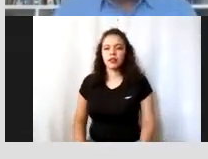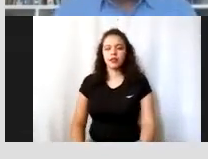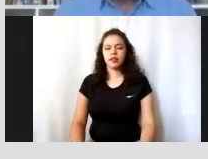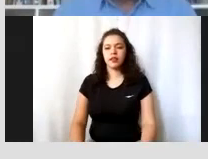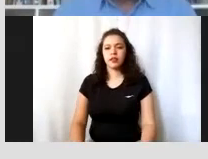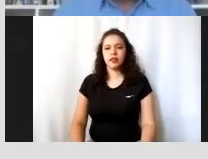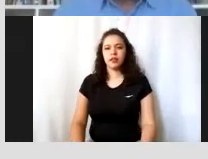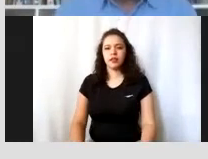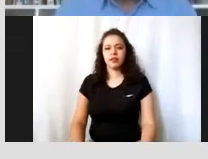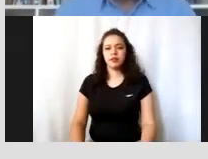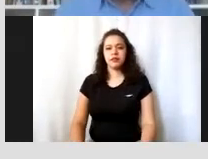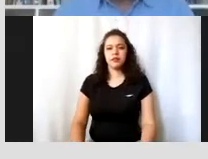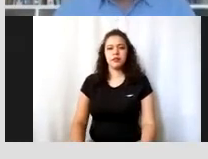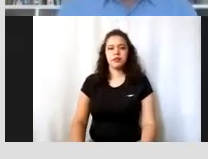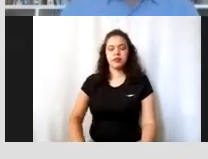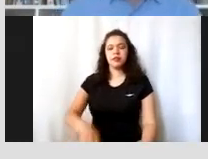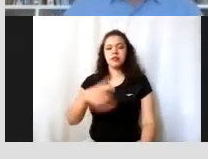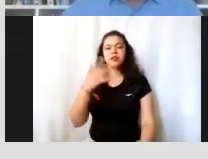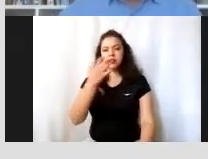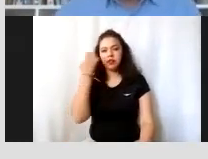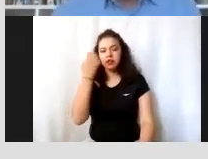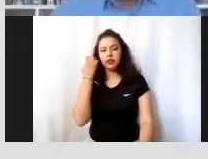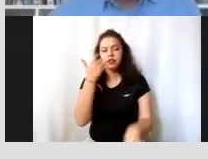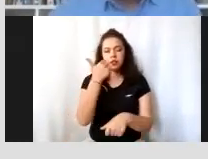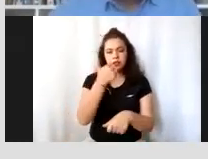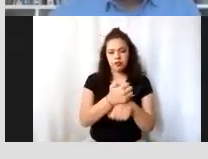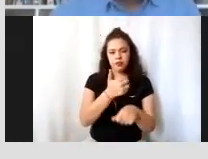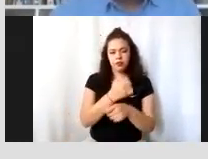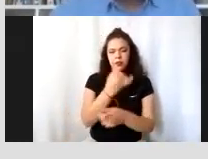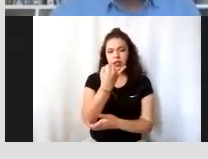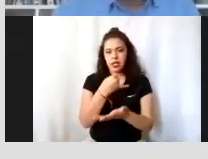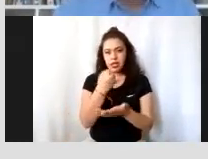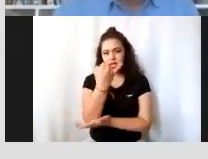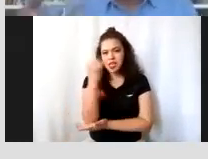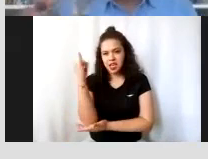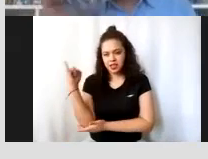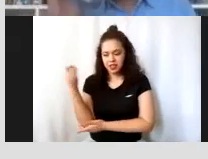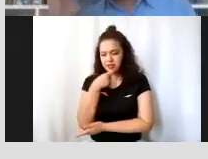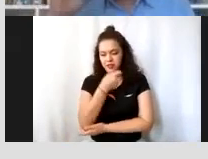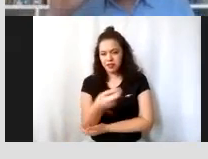Sí, solo eso, que somos una escuela preescolar y primaria, entonces como estamos